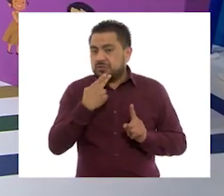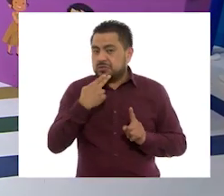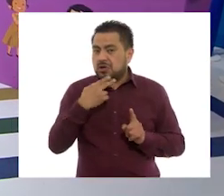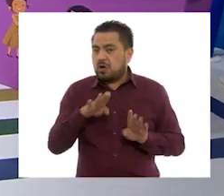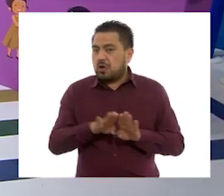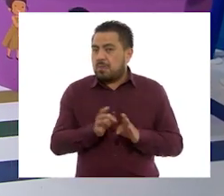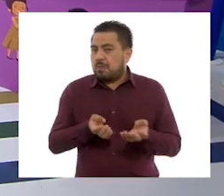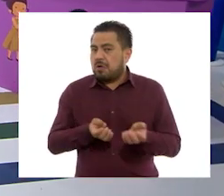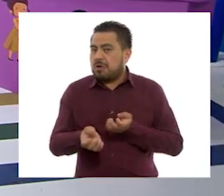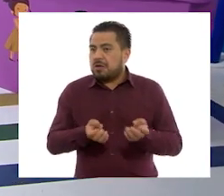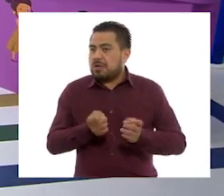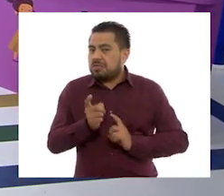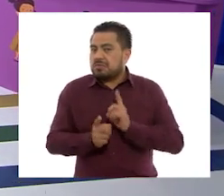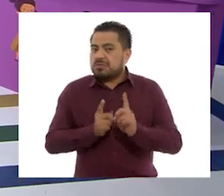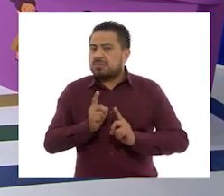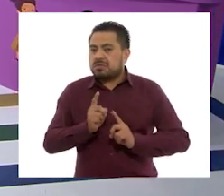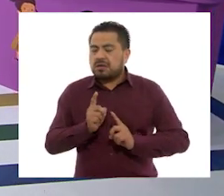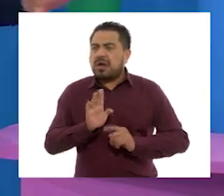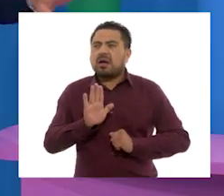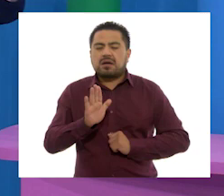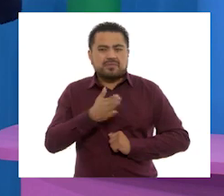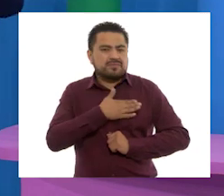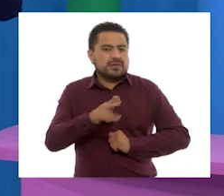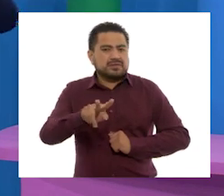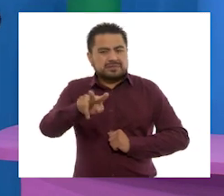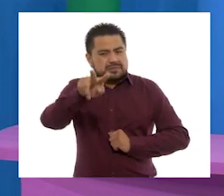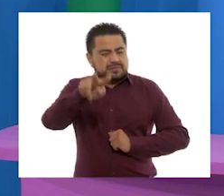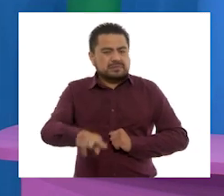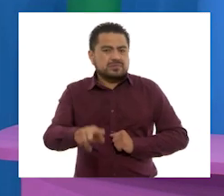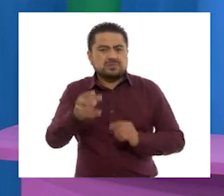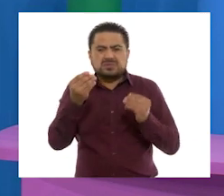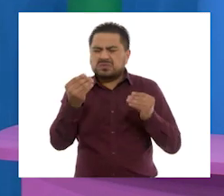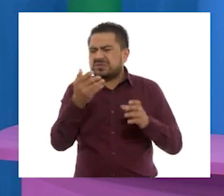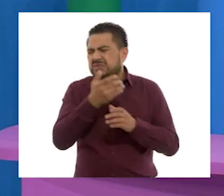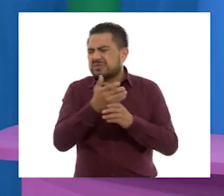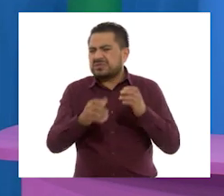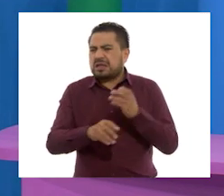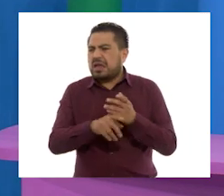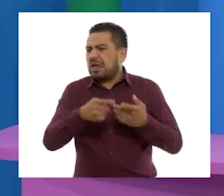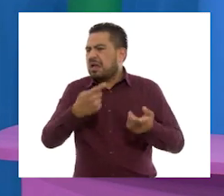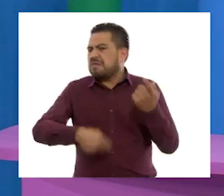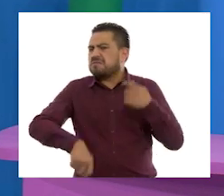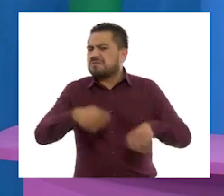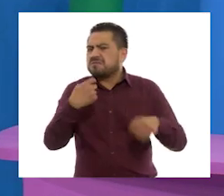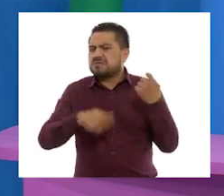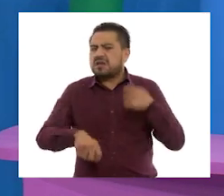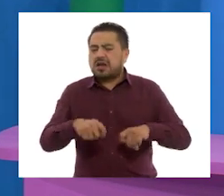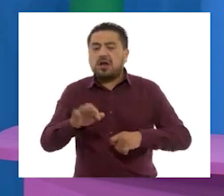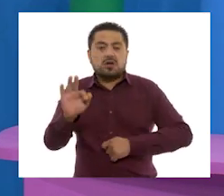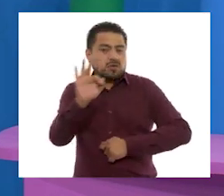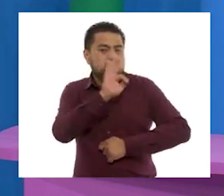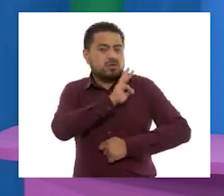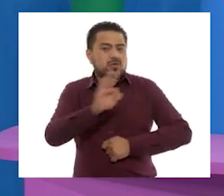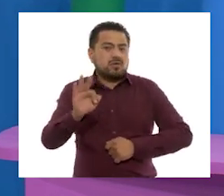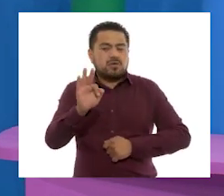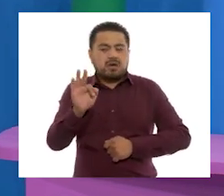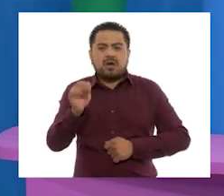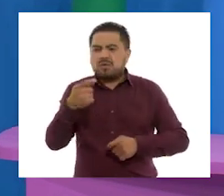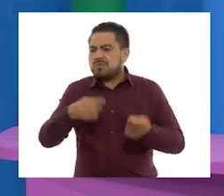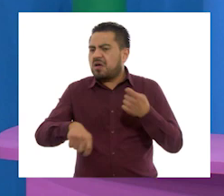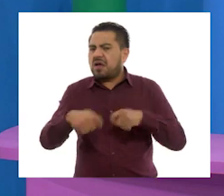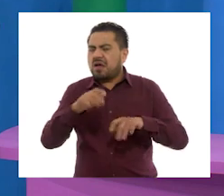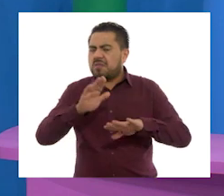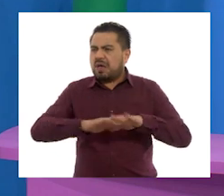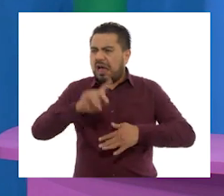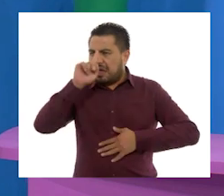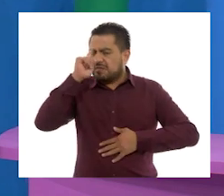¿eh? Uh-huh. Bueno, de verdad que hay muchas cosas que son flexibles, es decir, que se pueden doblar o mover con